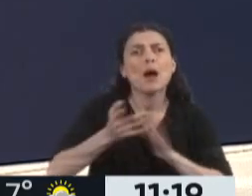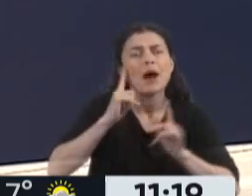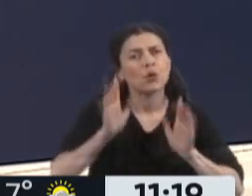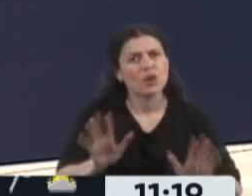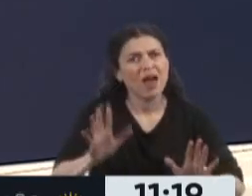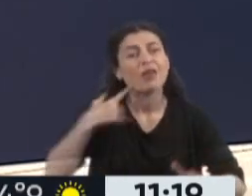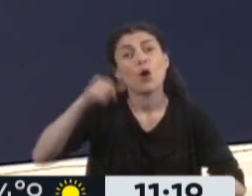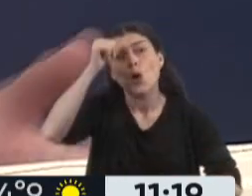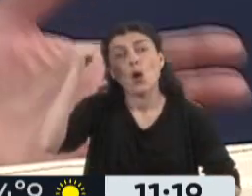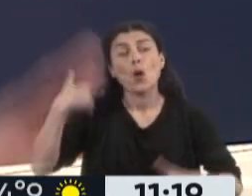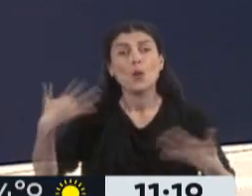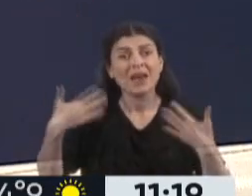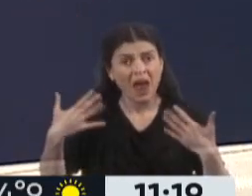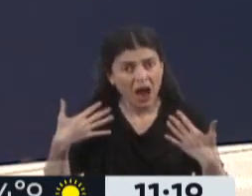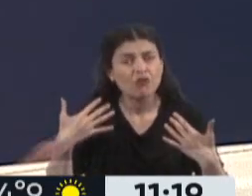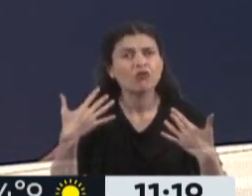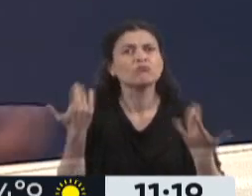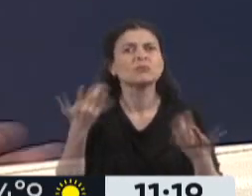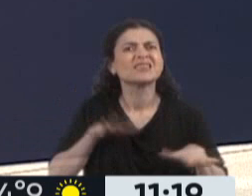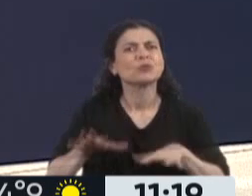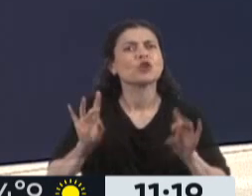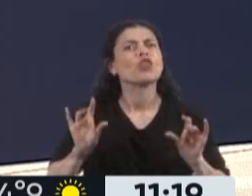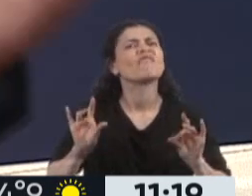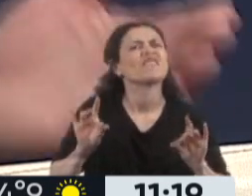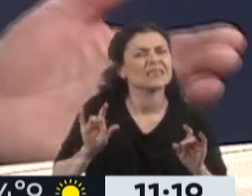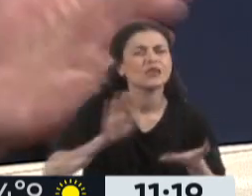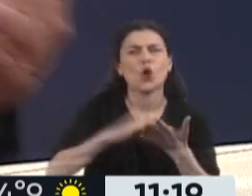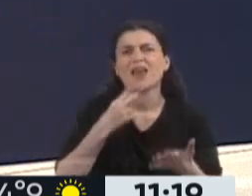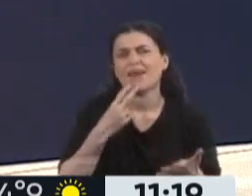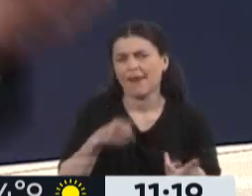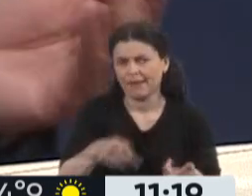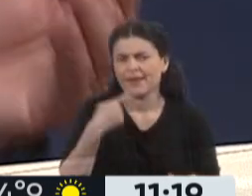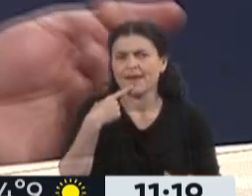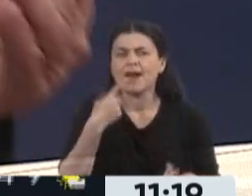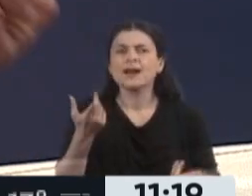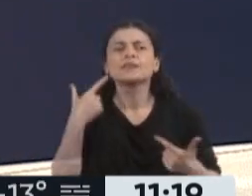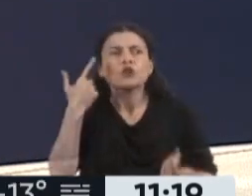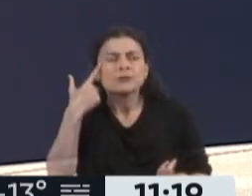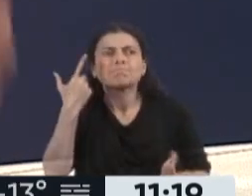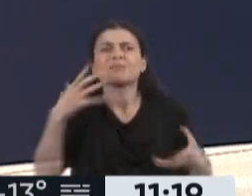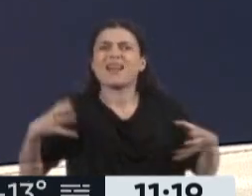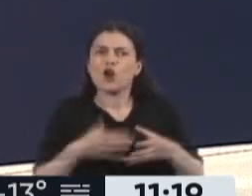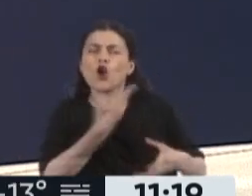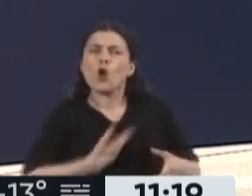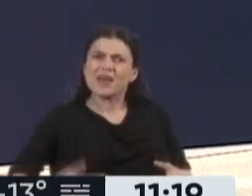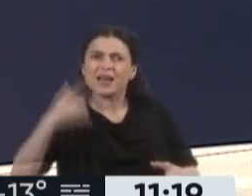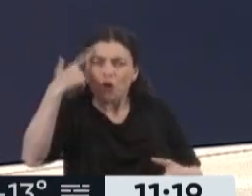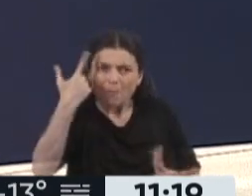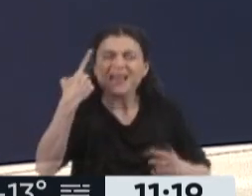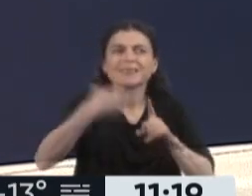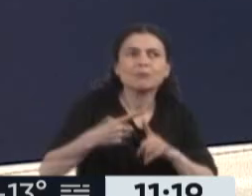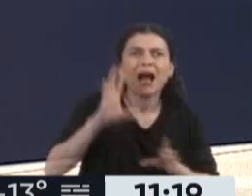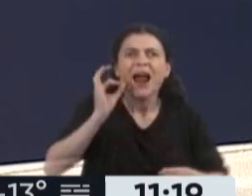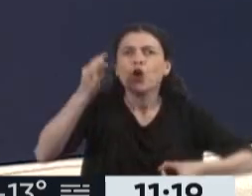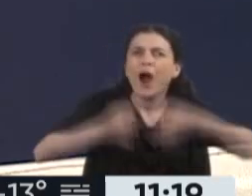verano, ¿cómo evalúa alguna perspectiva de previsión respecto a ese cuello de botella,